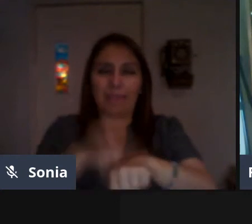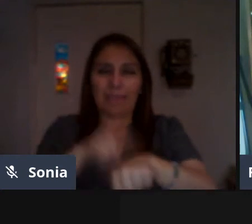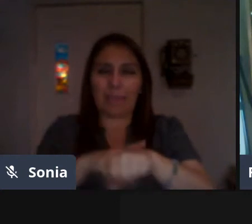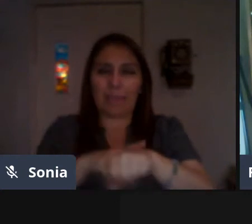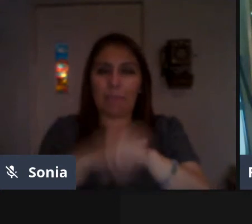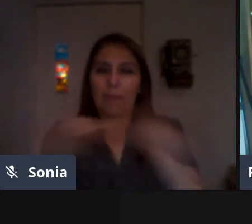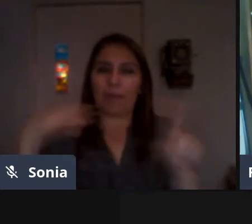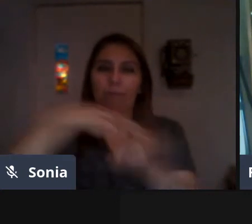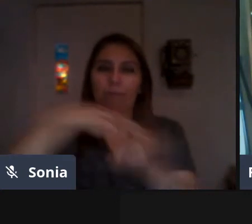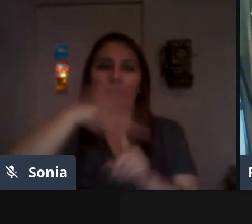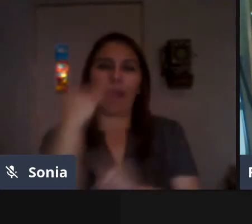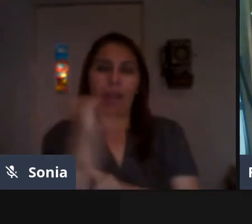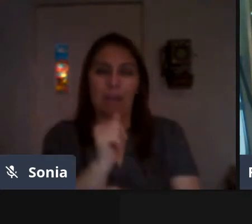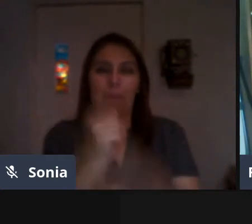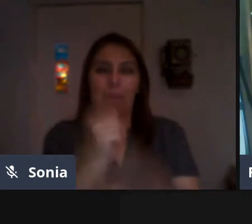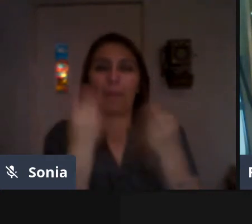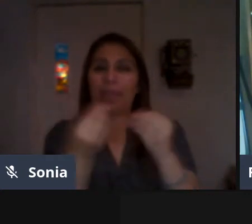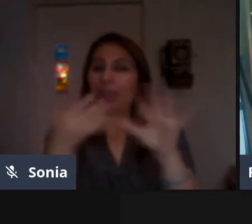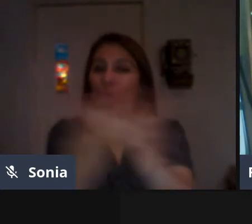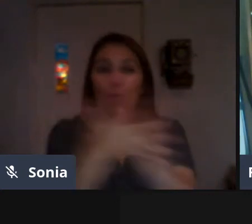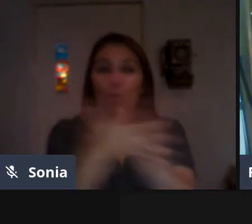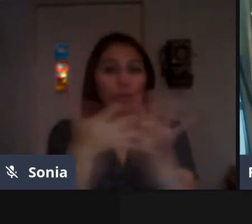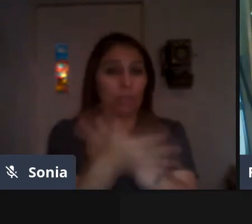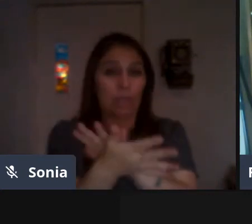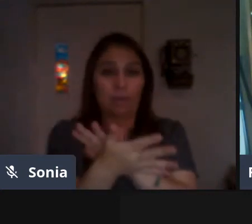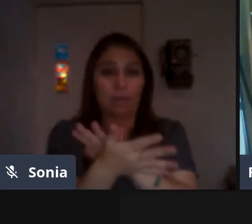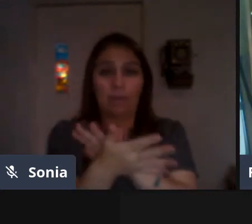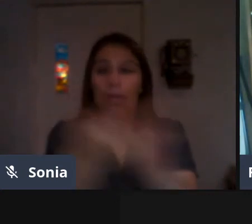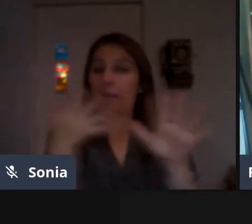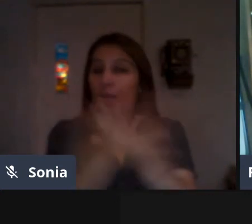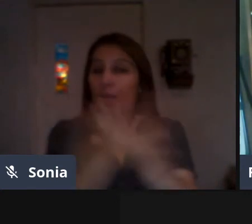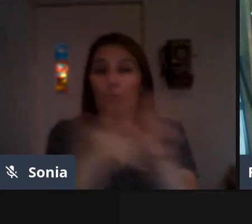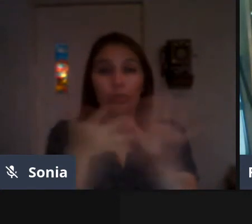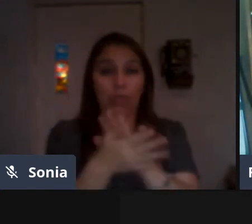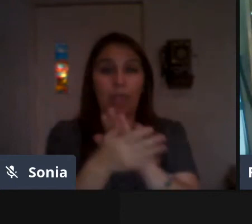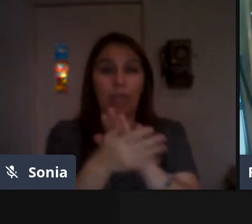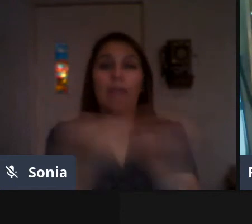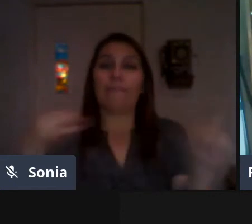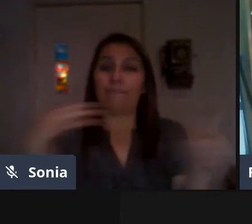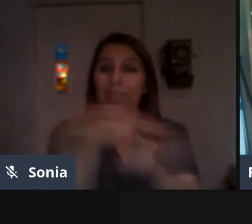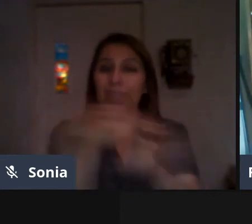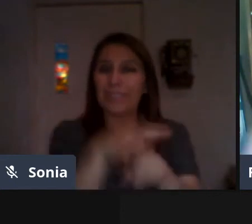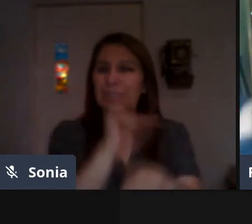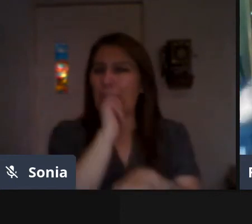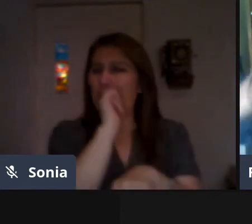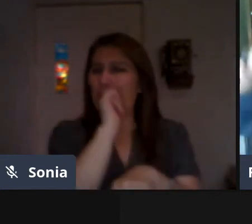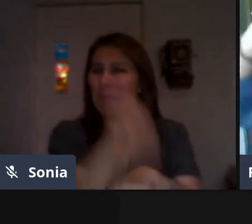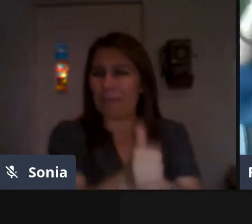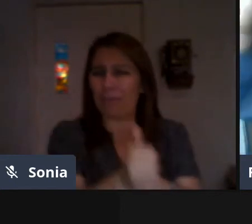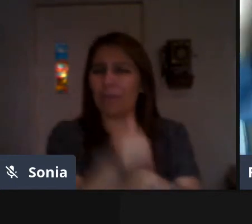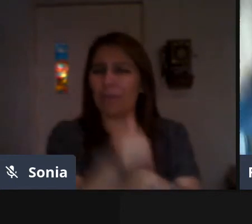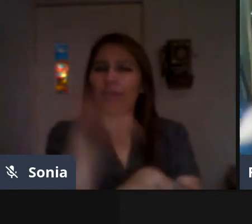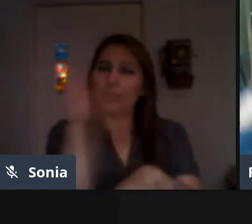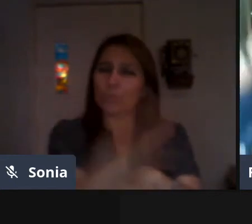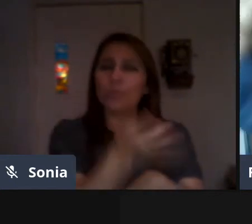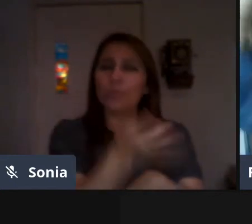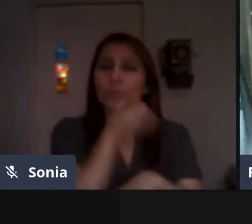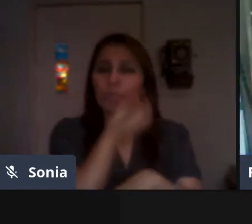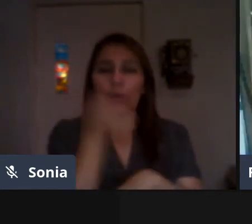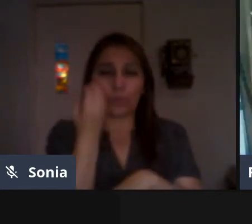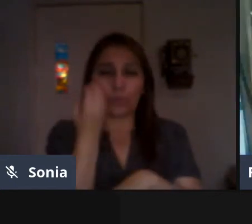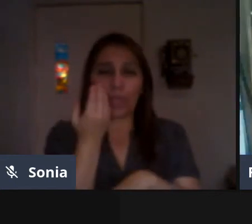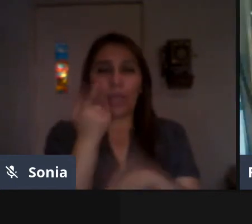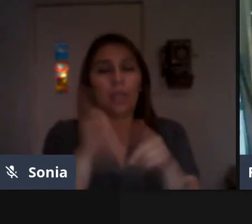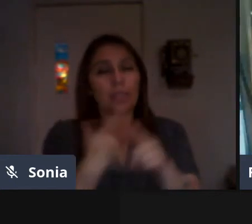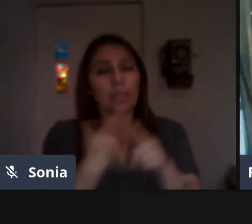feminicidio porque yo no lo cuento tan en detalle porque el brutal soy dos o tres elementos como crear una